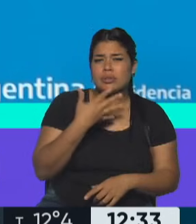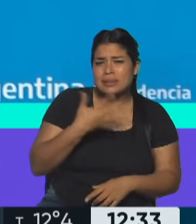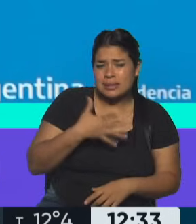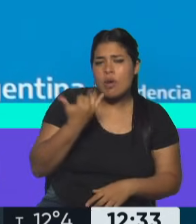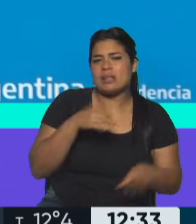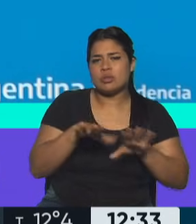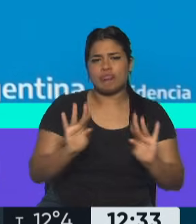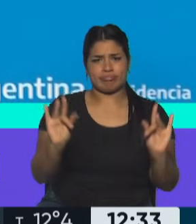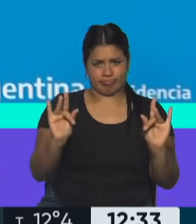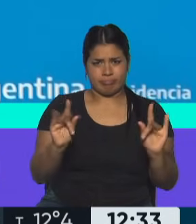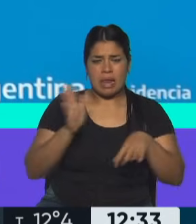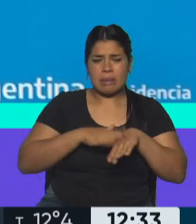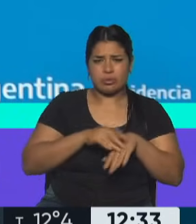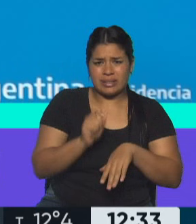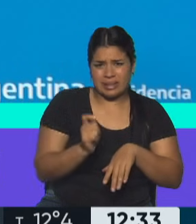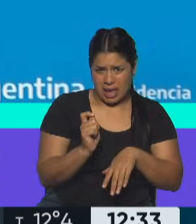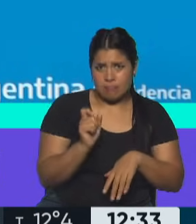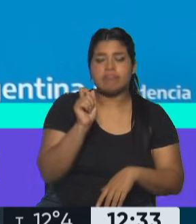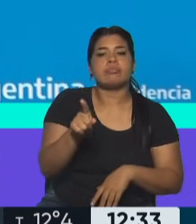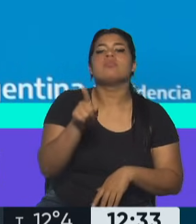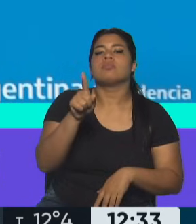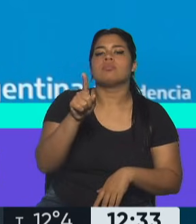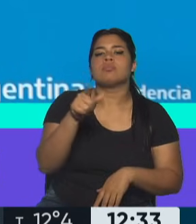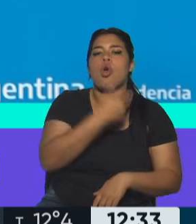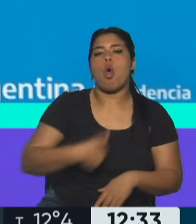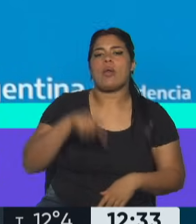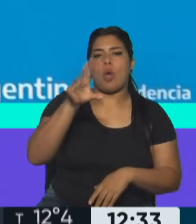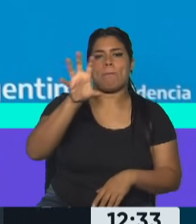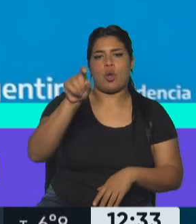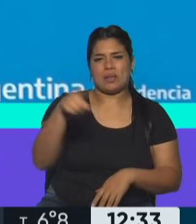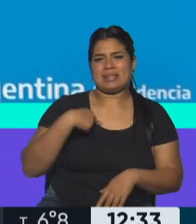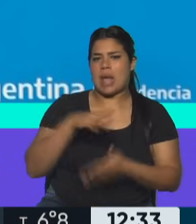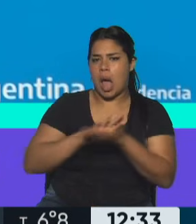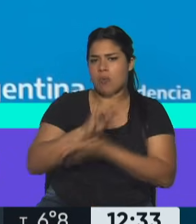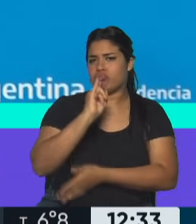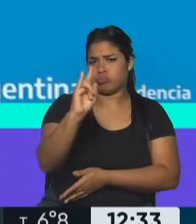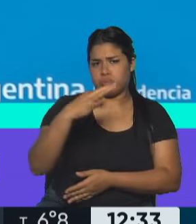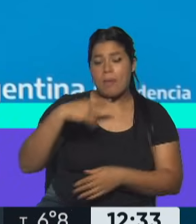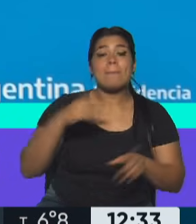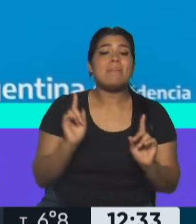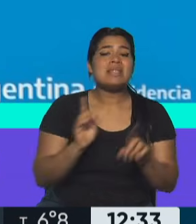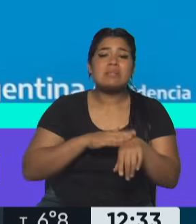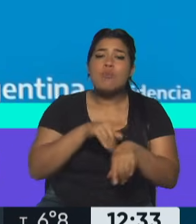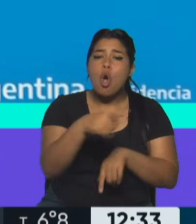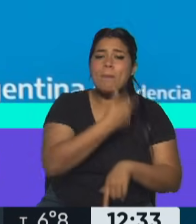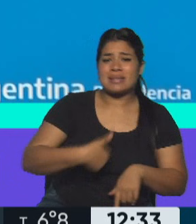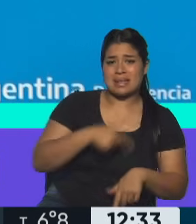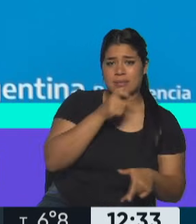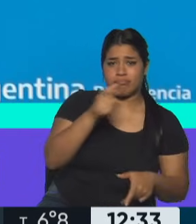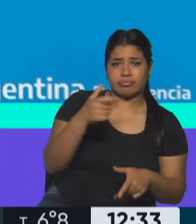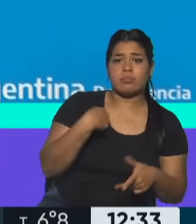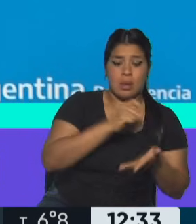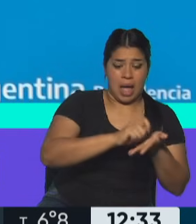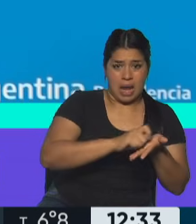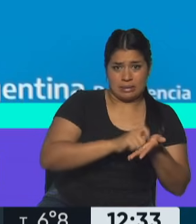compleja, entendemos que es la responsabilidad de la gobernadora de la provincia resolverla, pero al mismo tiempo que el presidente le dice esto a través de la carta, le